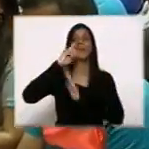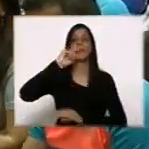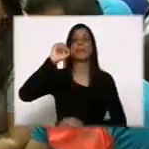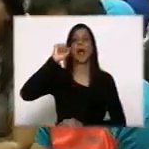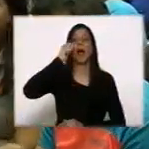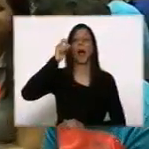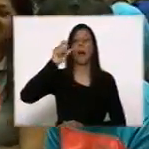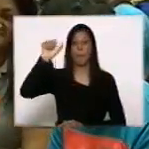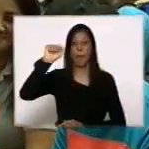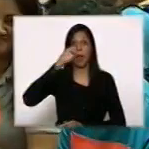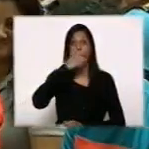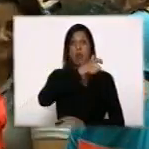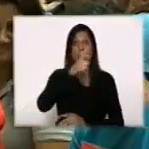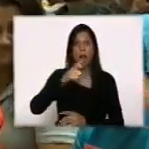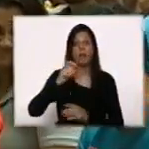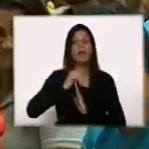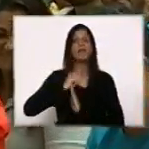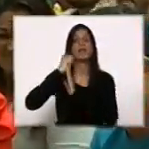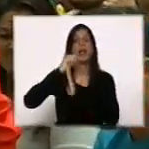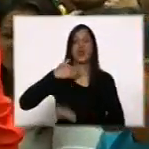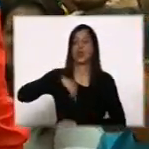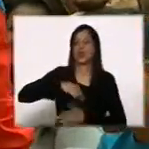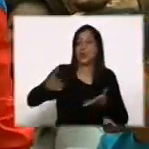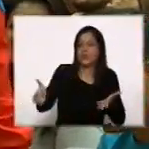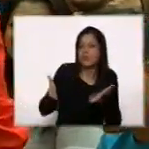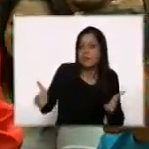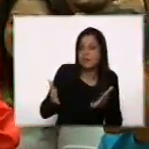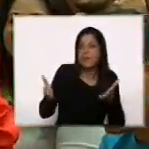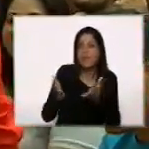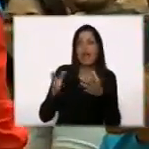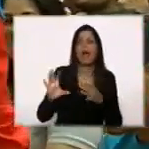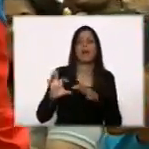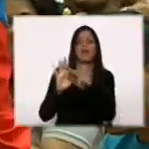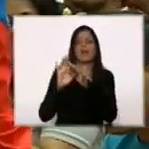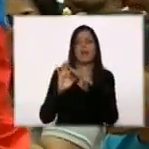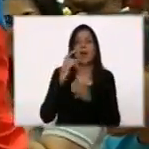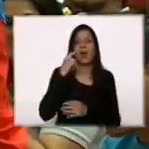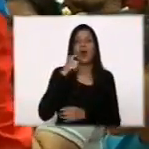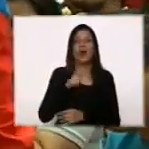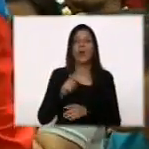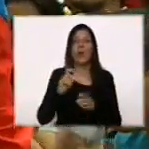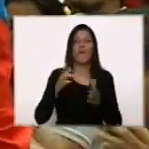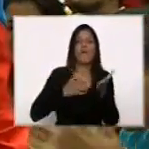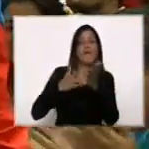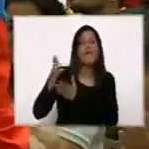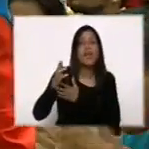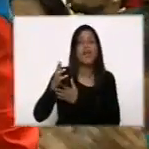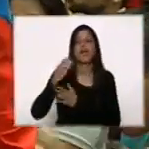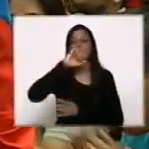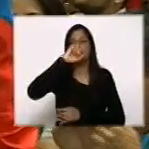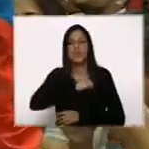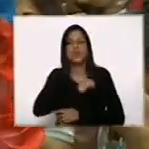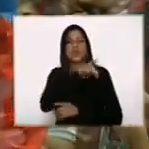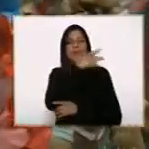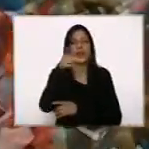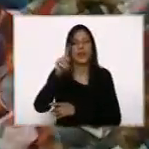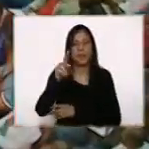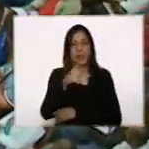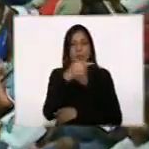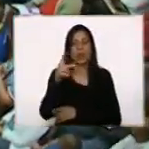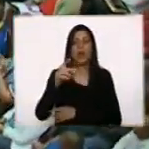pueblo, y nosotros vamos empujados por ese pueblo y por la lealtad y el honor y el patriotismo, y vamos a defender esta